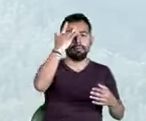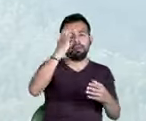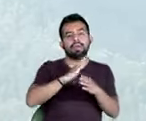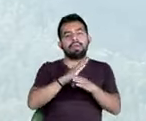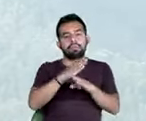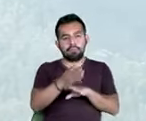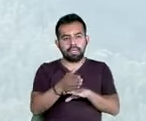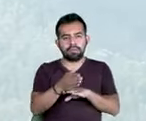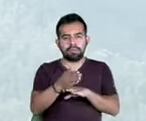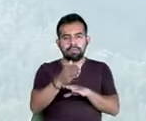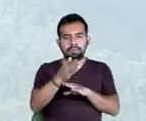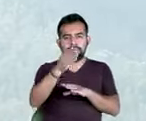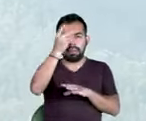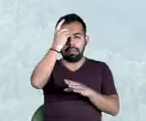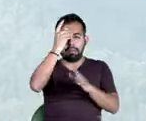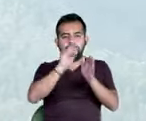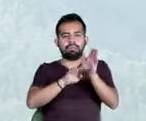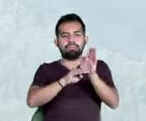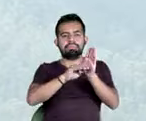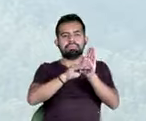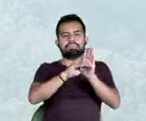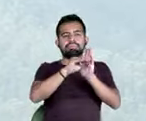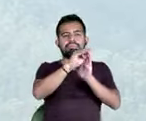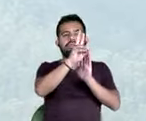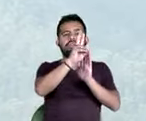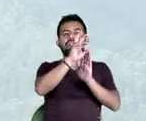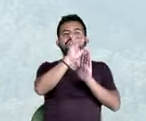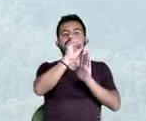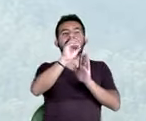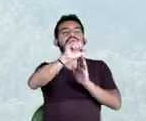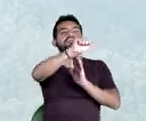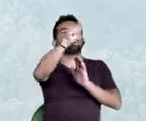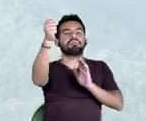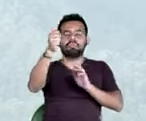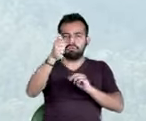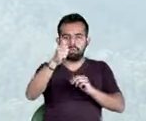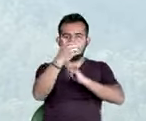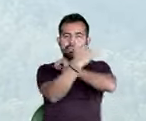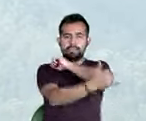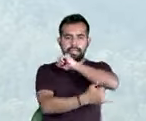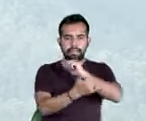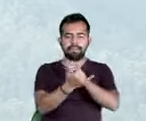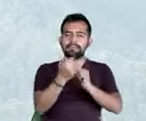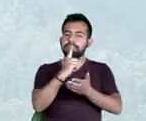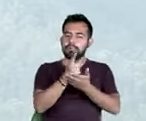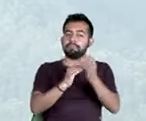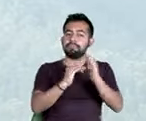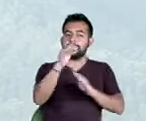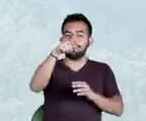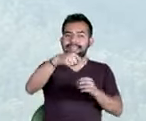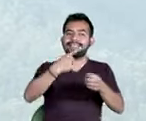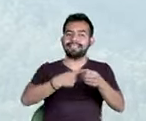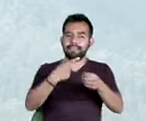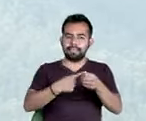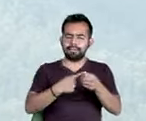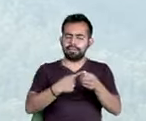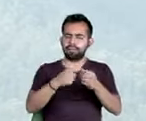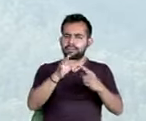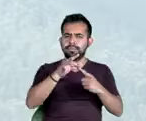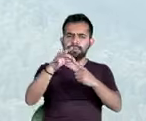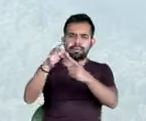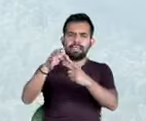deudas, no solamente con Quito, sino con los 221 cantones del país. Y para Quito en lo particular tenemos cerca